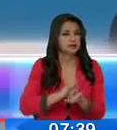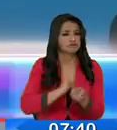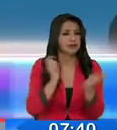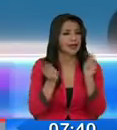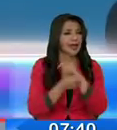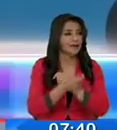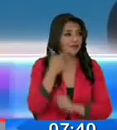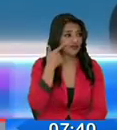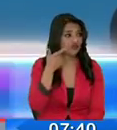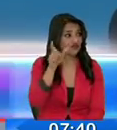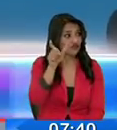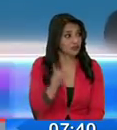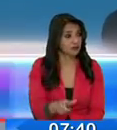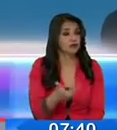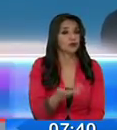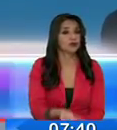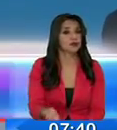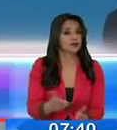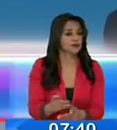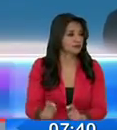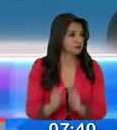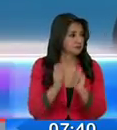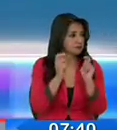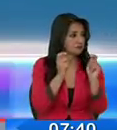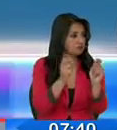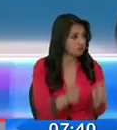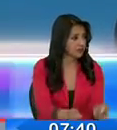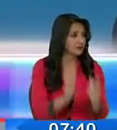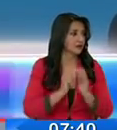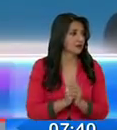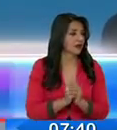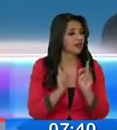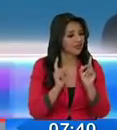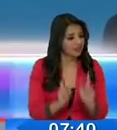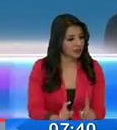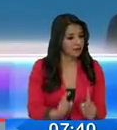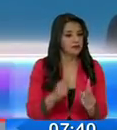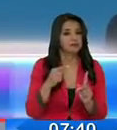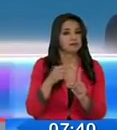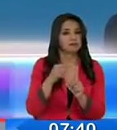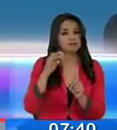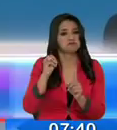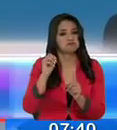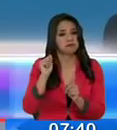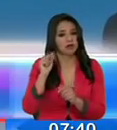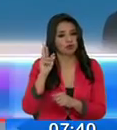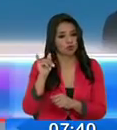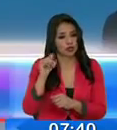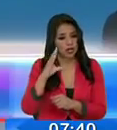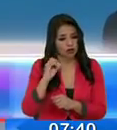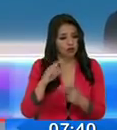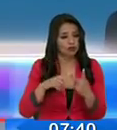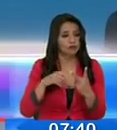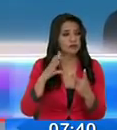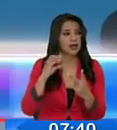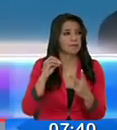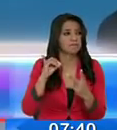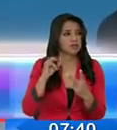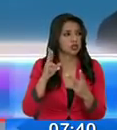de la fiscalía de volver a presentarlos. Había que hacerlo, pero el caso Manduriaco está allí, el caso Kaminosca, el tema de los